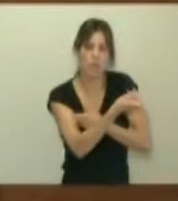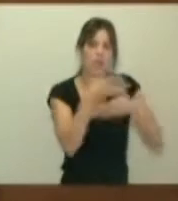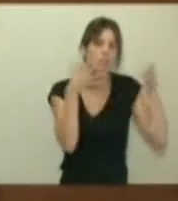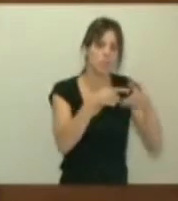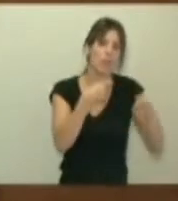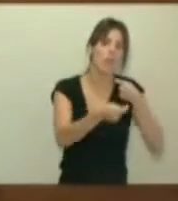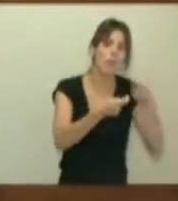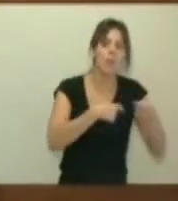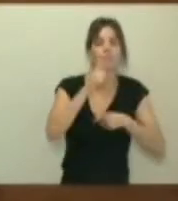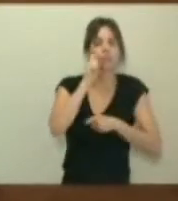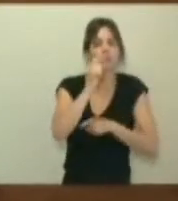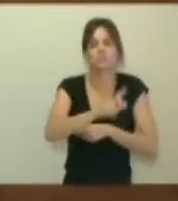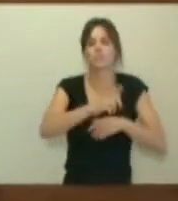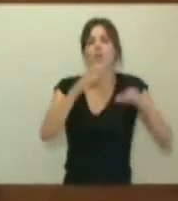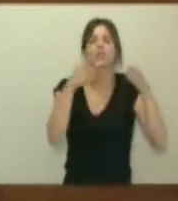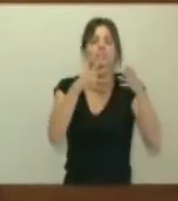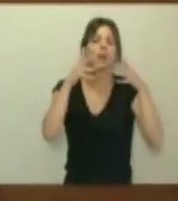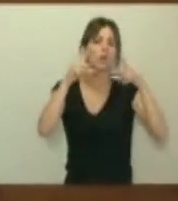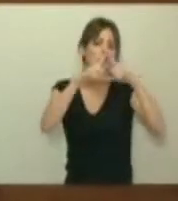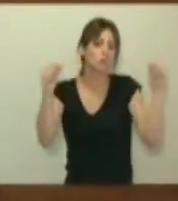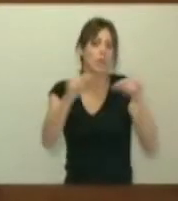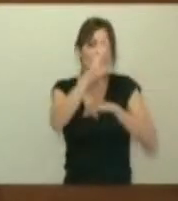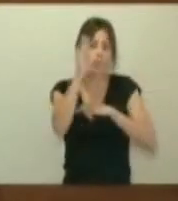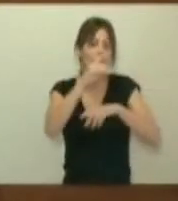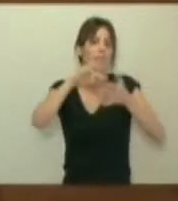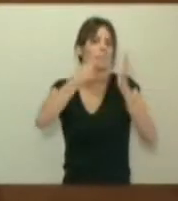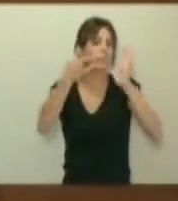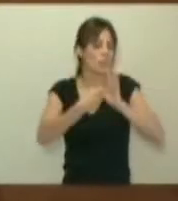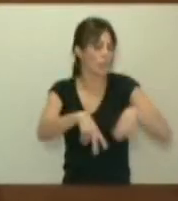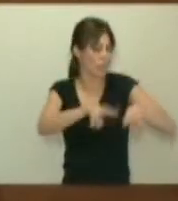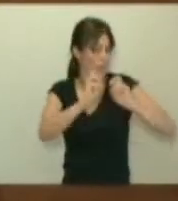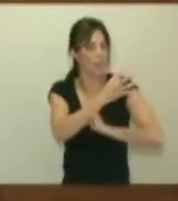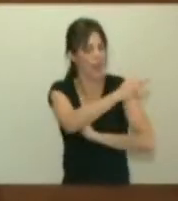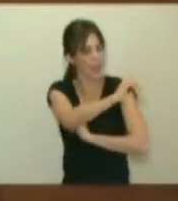Turismo o el Consejo Asturiano de Ciencia, Tecnología e Innovación.